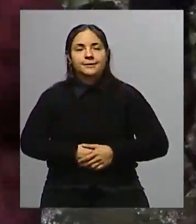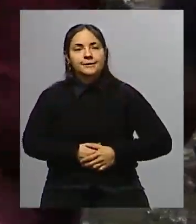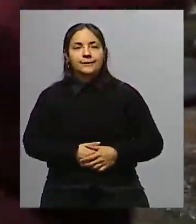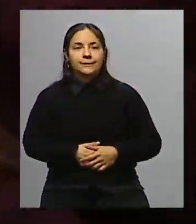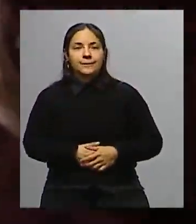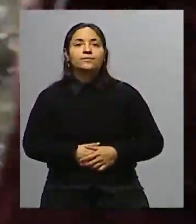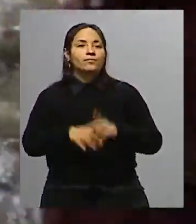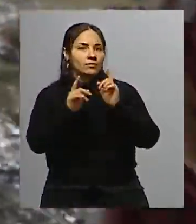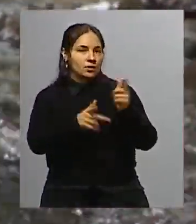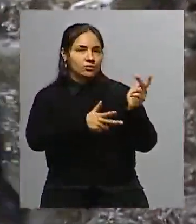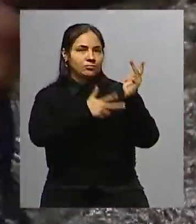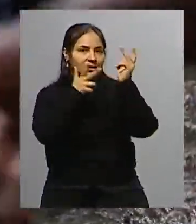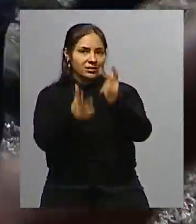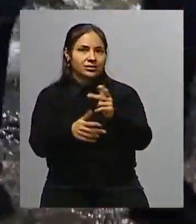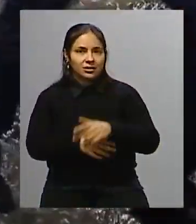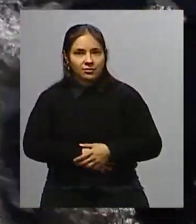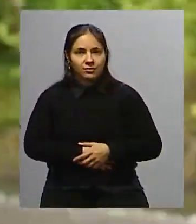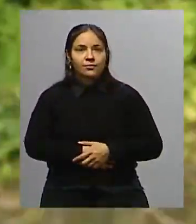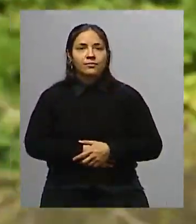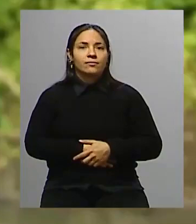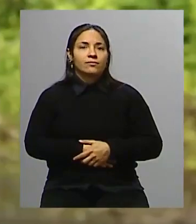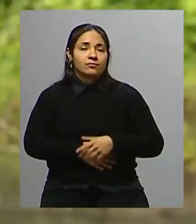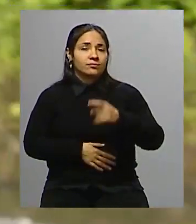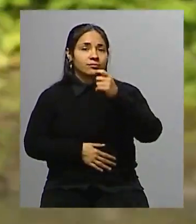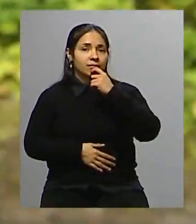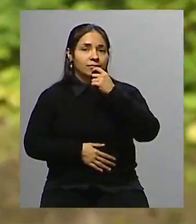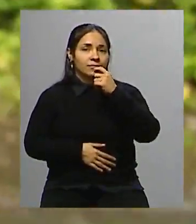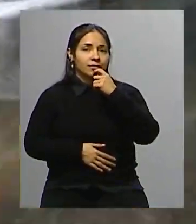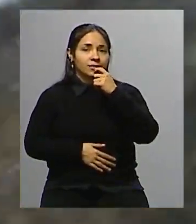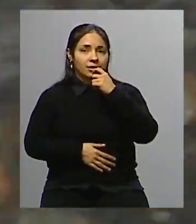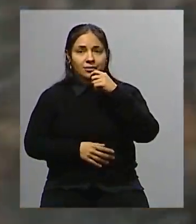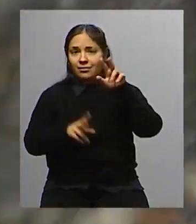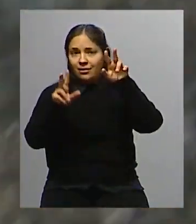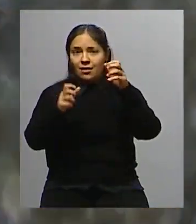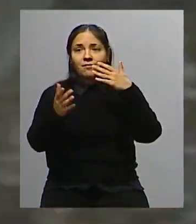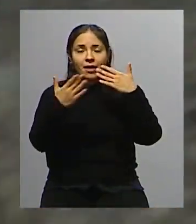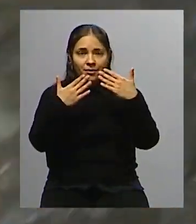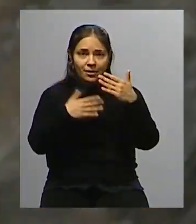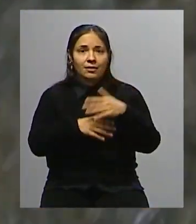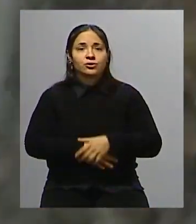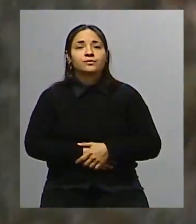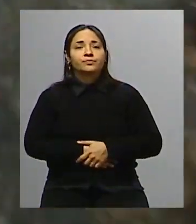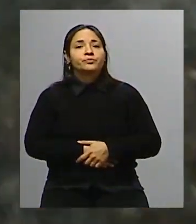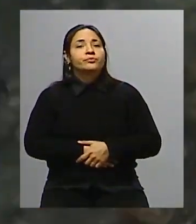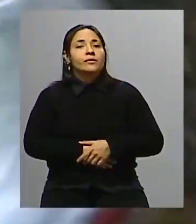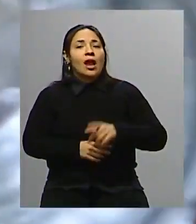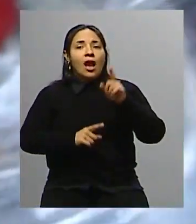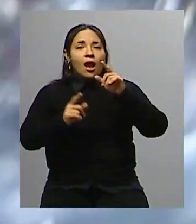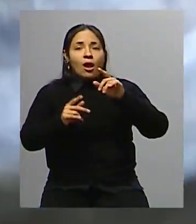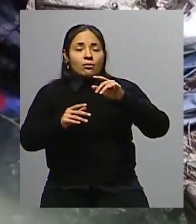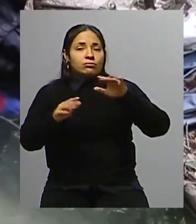Justamente de eso queríamos hablar, ¿no? Porque incluso estuvimos viendo, cuando decidíamos tocar el tema, la situación que se vive en distintas